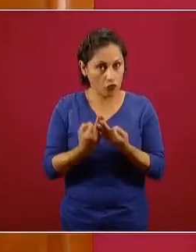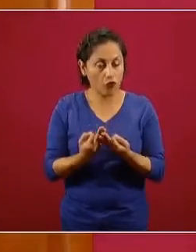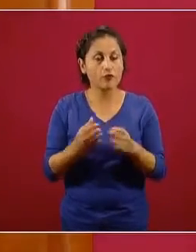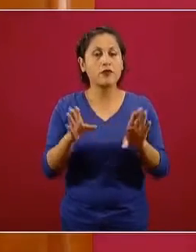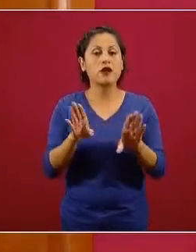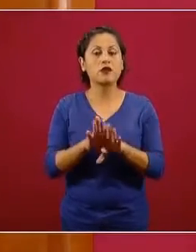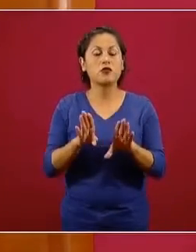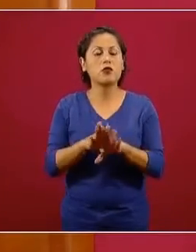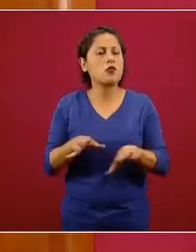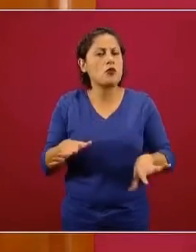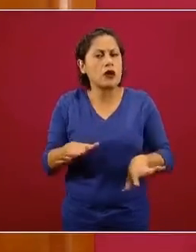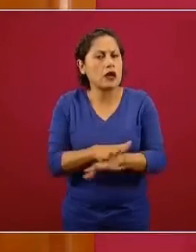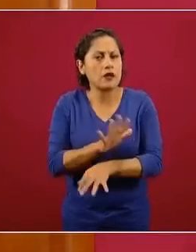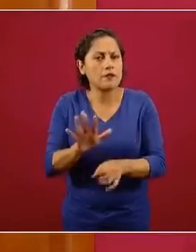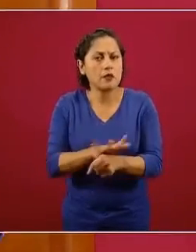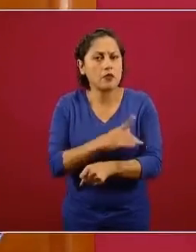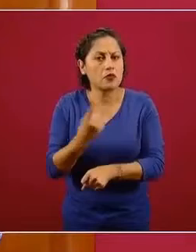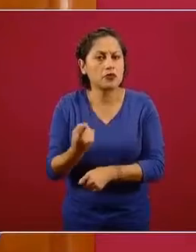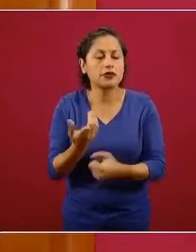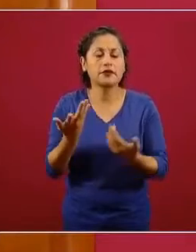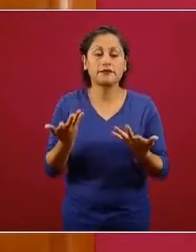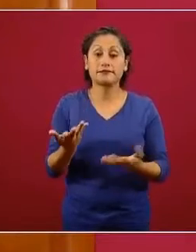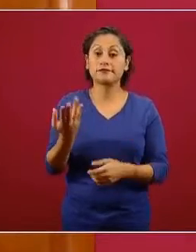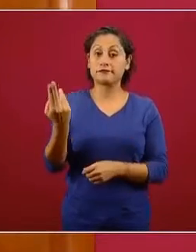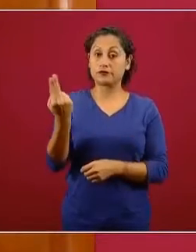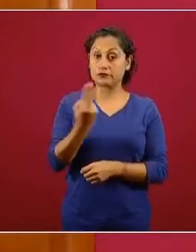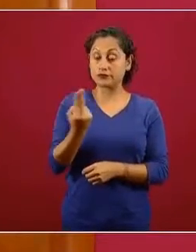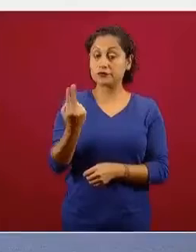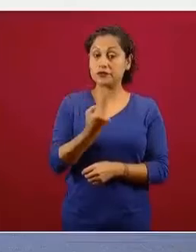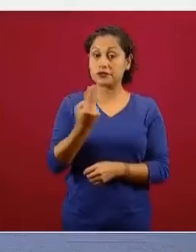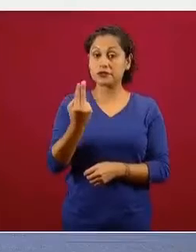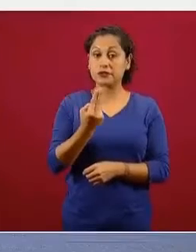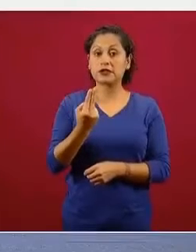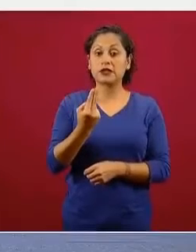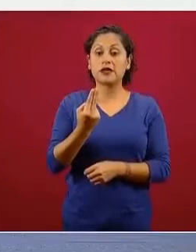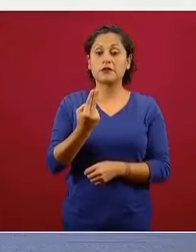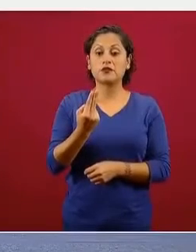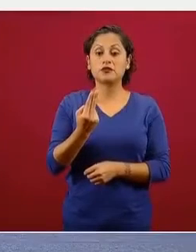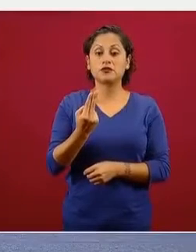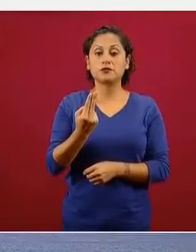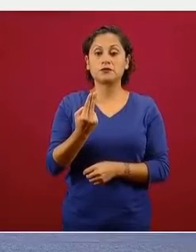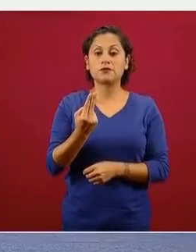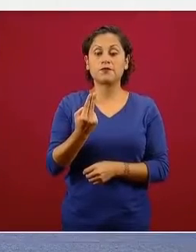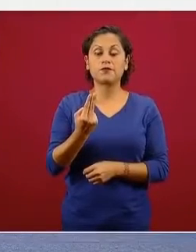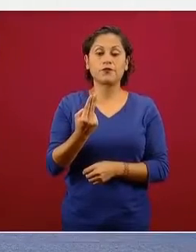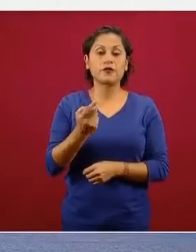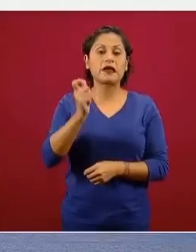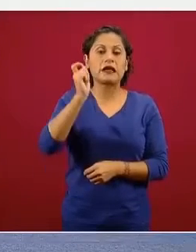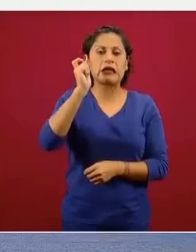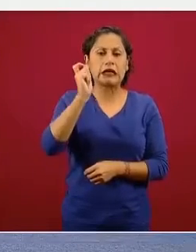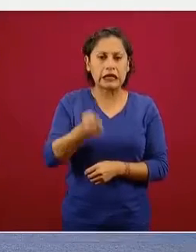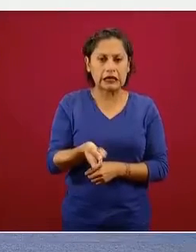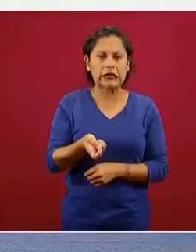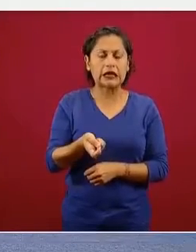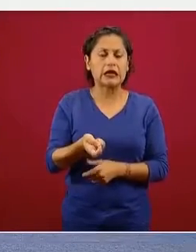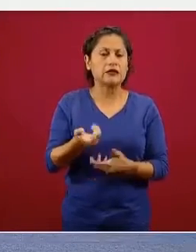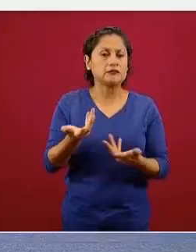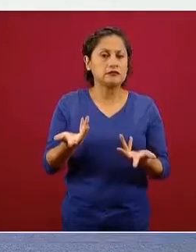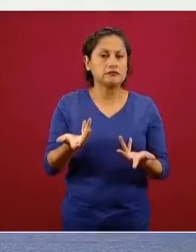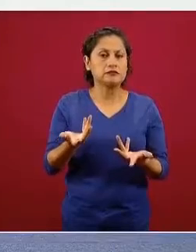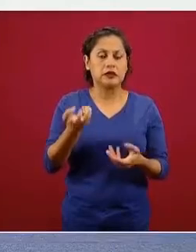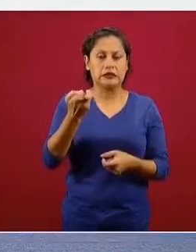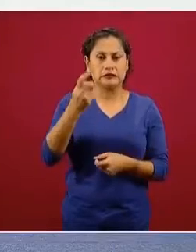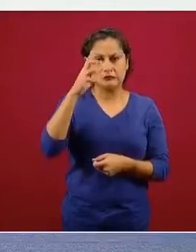de este cambio? Aumentar la sensibilidad de la definición. Para quien no esté familiarizado con